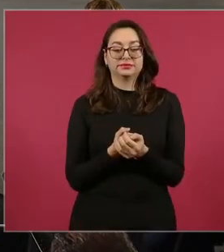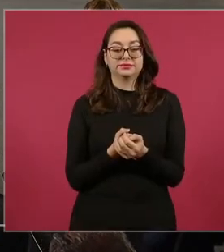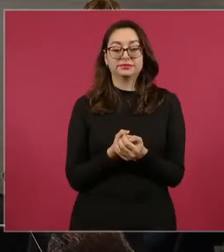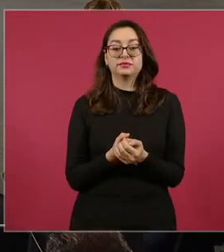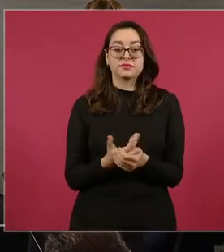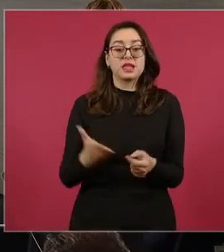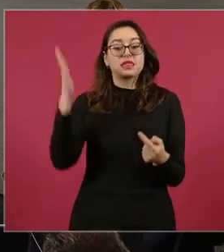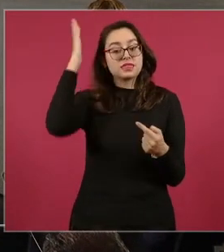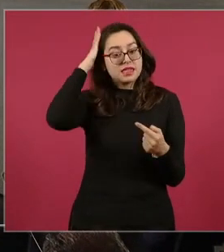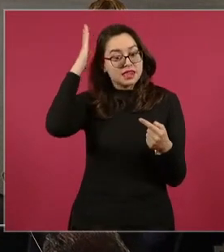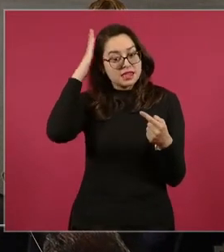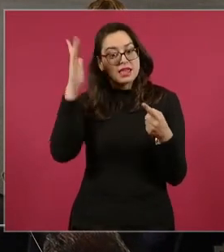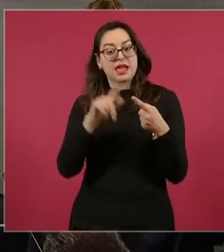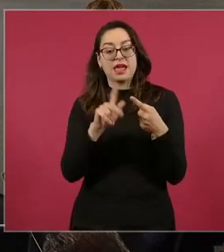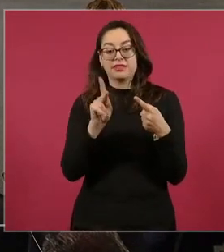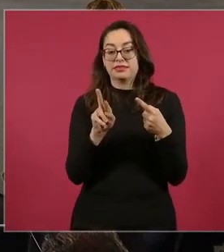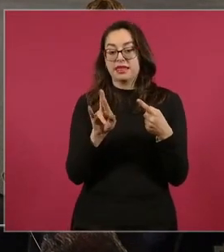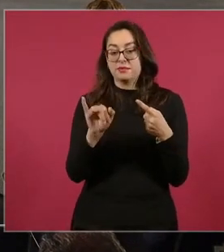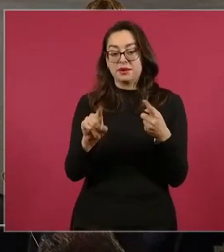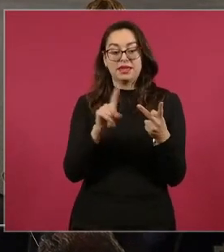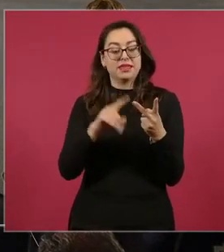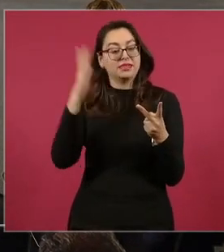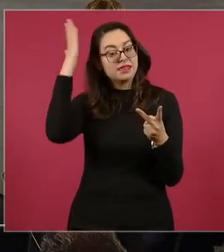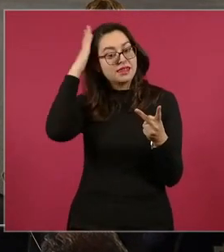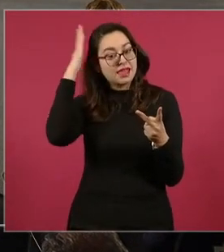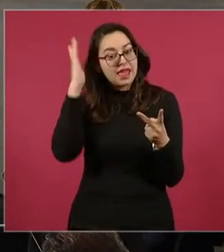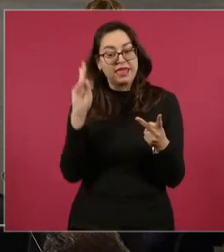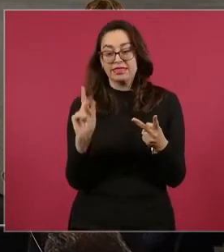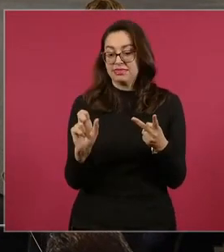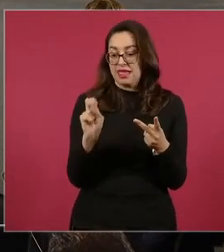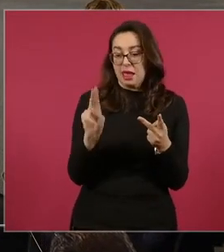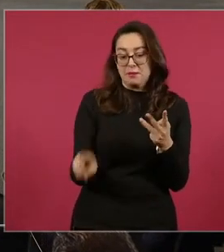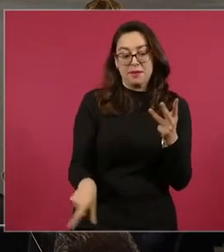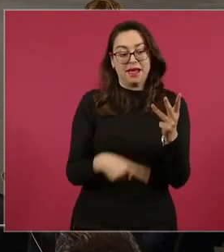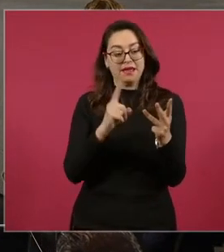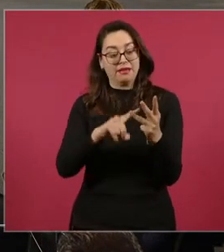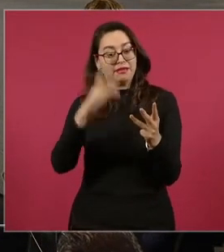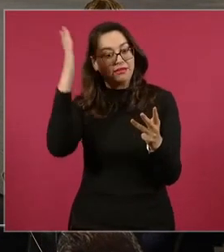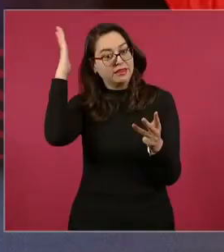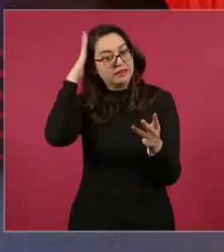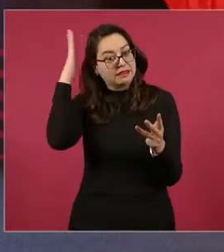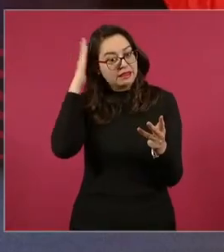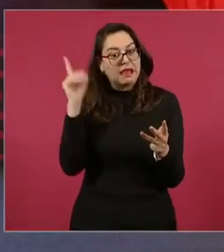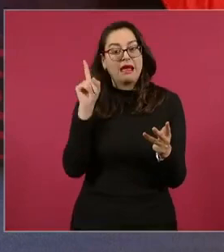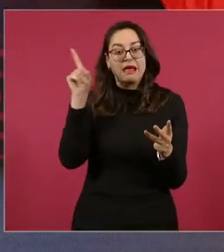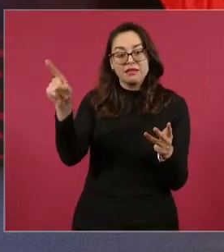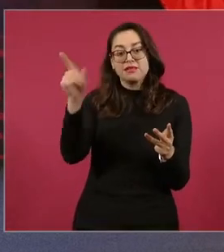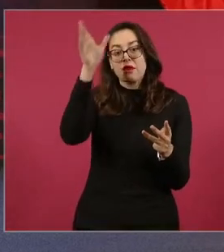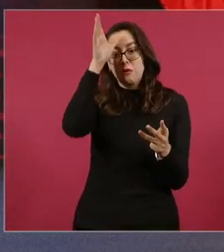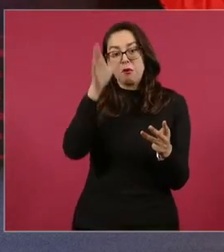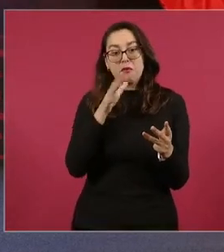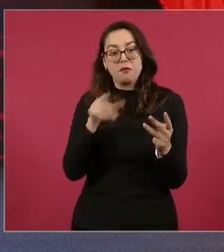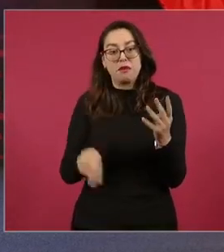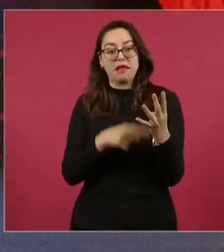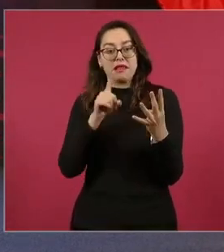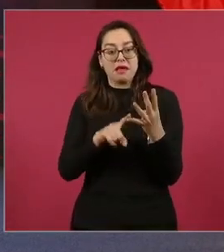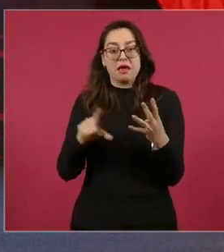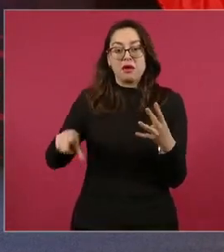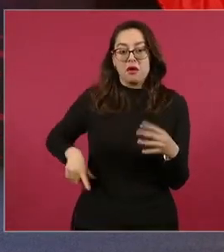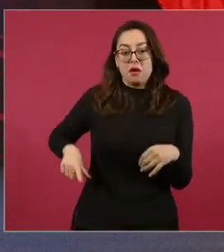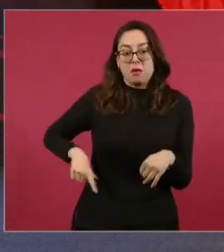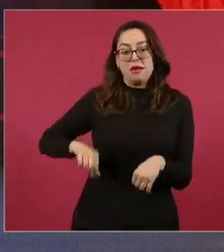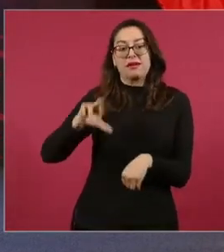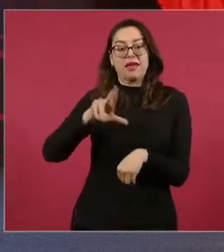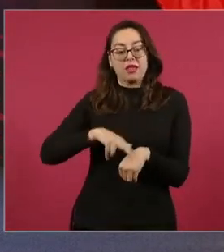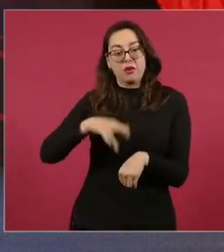Coahuila. Rubén Ignacio Moreira Valdés, ese fue el gobernador de Coahuila,